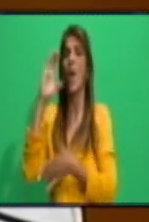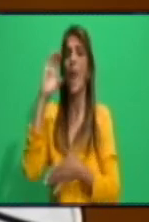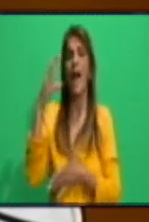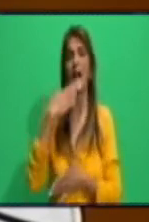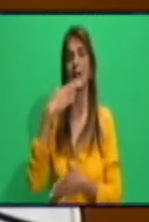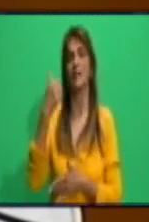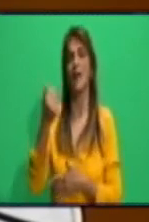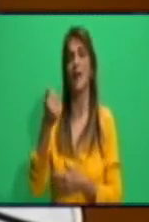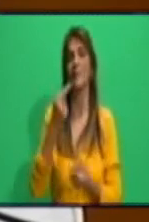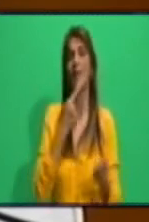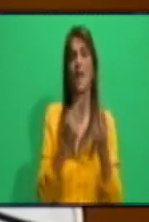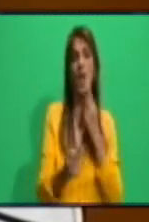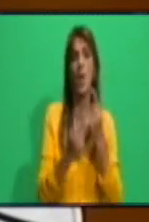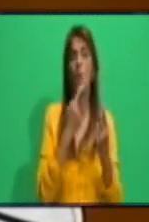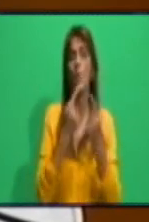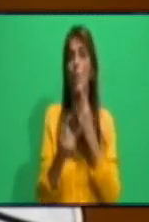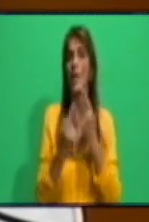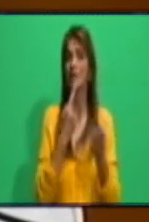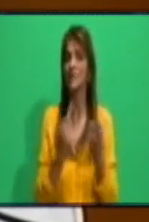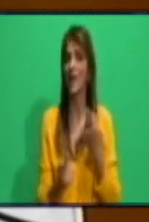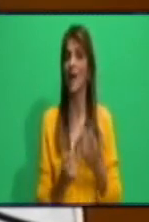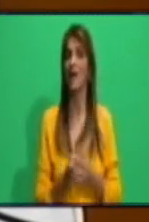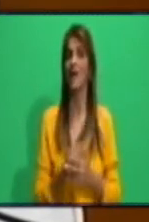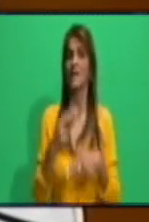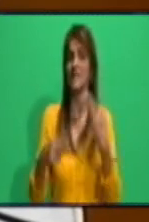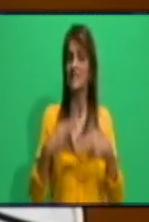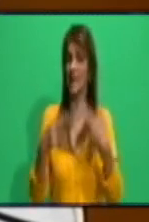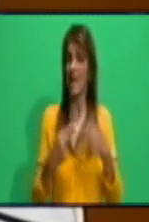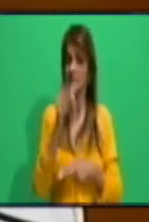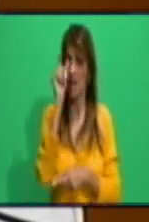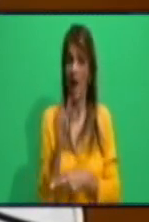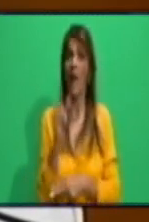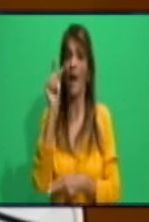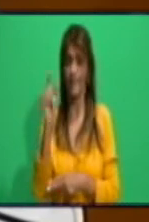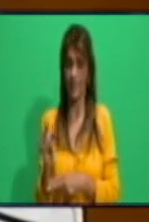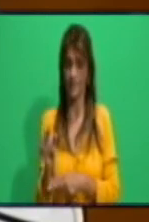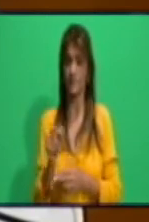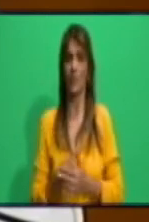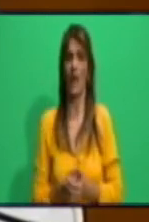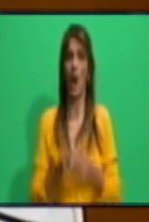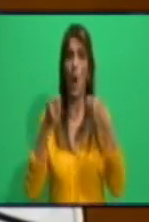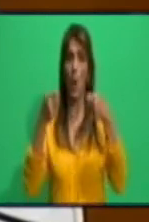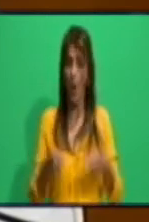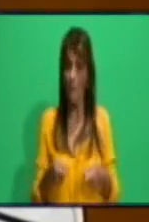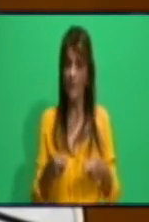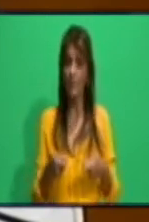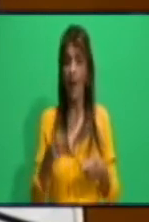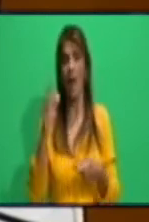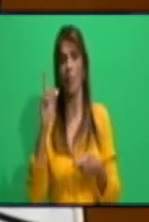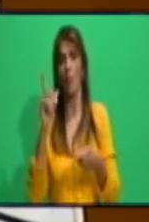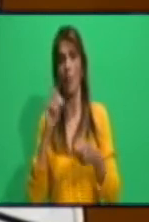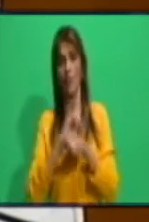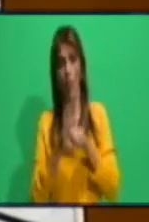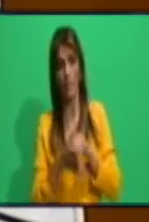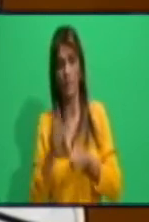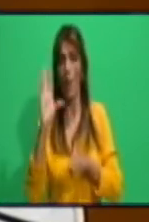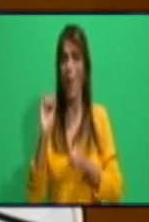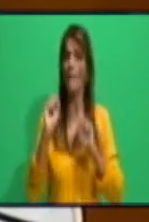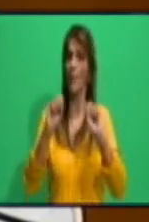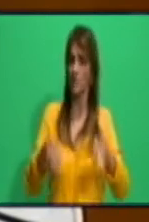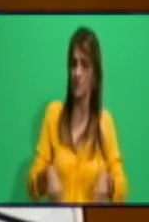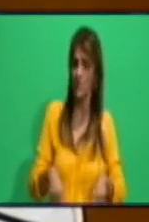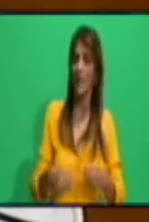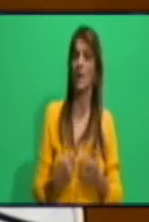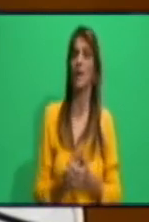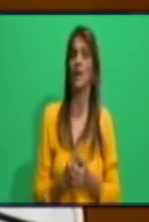epidemiológica. Porque la encuesta epidemiológica que se le realiza a este paciente, confirmado o sospechoso, es la que define la cantidad de